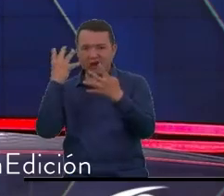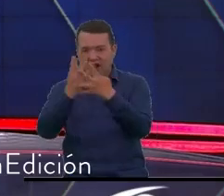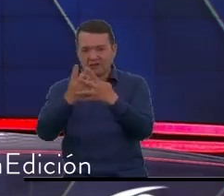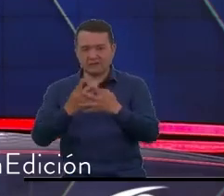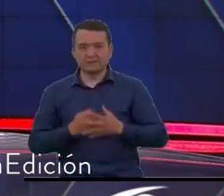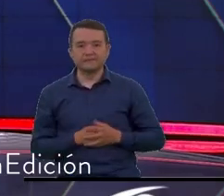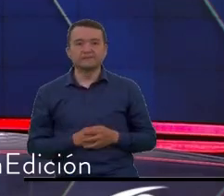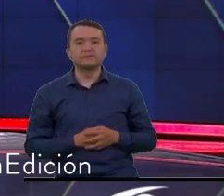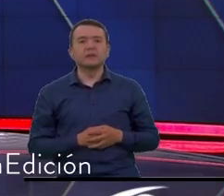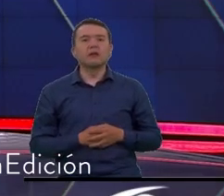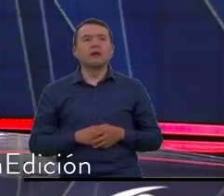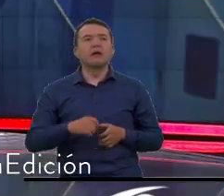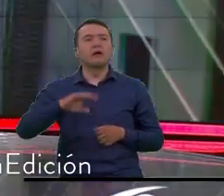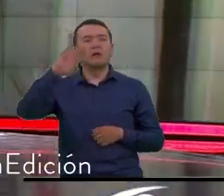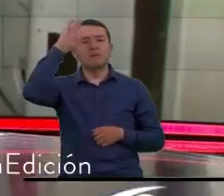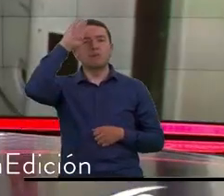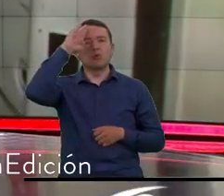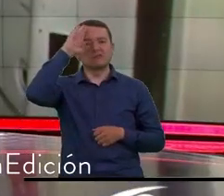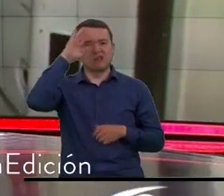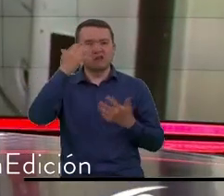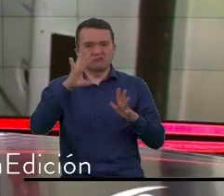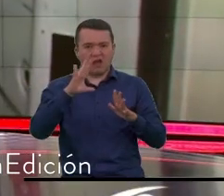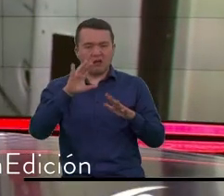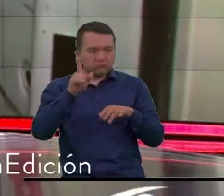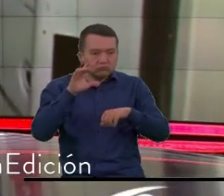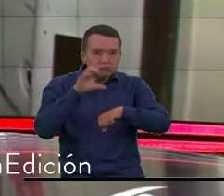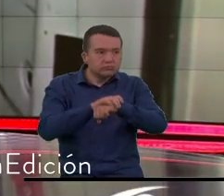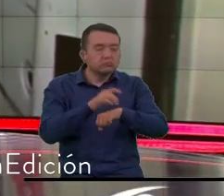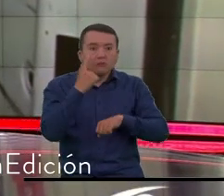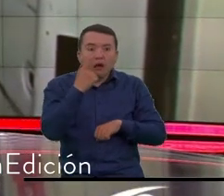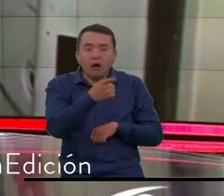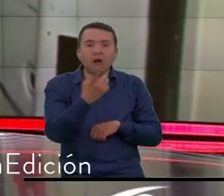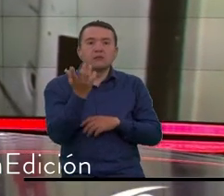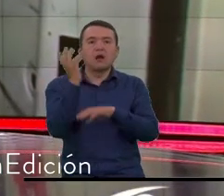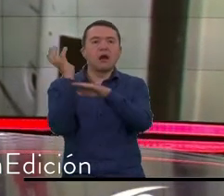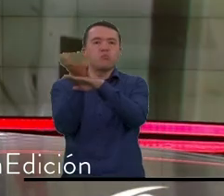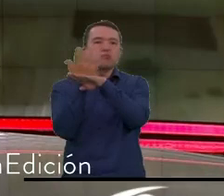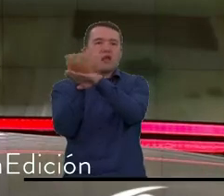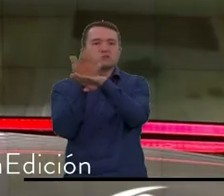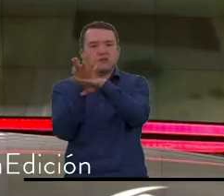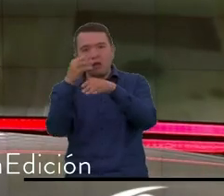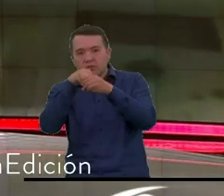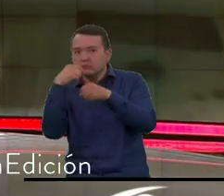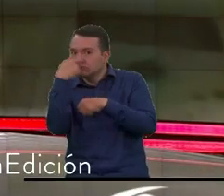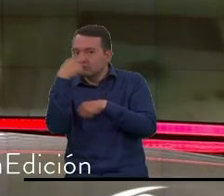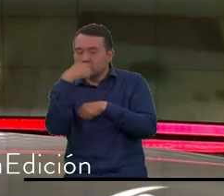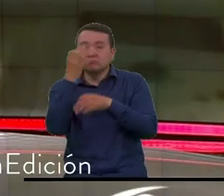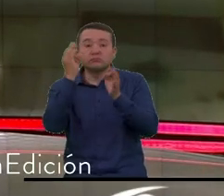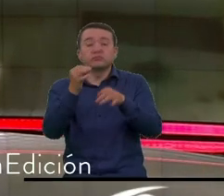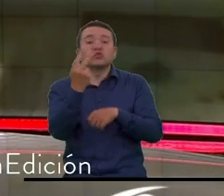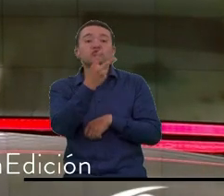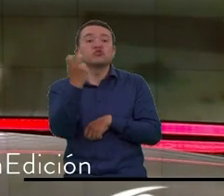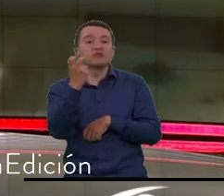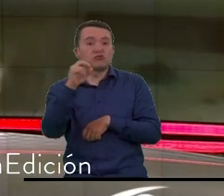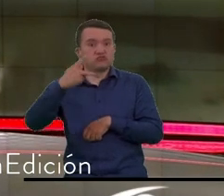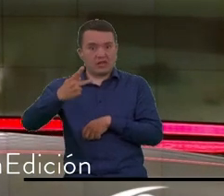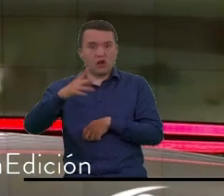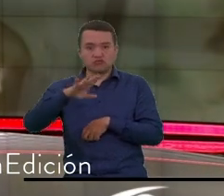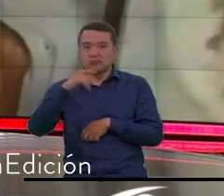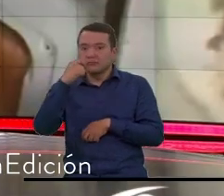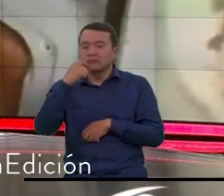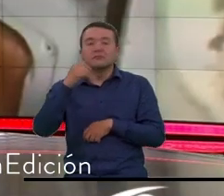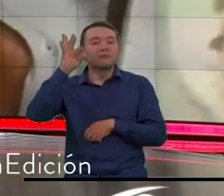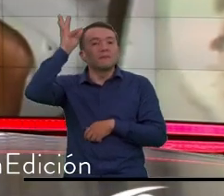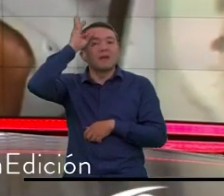La policía descubrió una nueva narcoambulancia en Nariño. En el vehículo hallaron cerca de 200 kilos de marihuana que era transportada hacia Pasto.